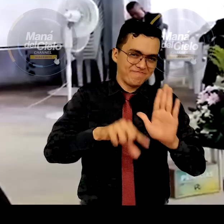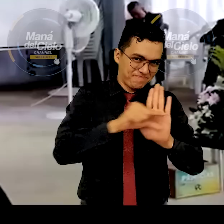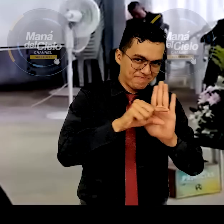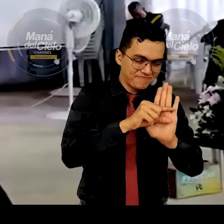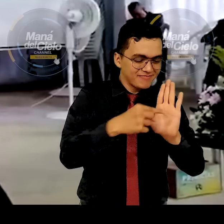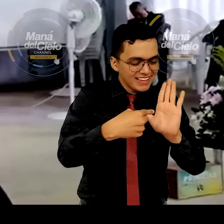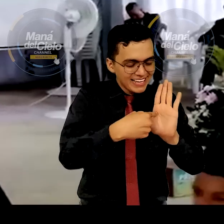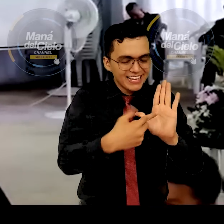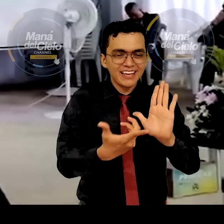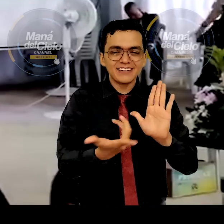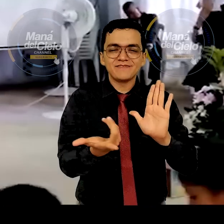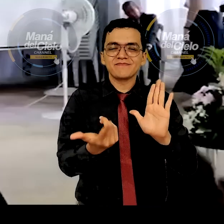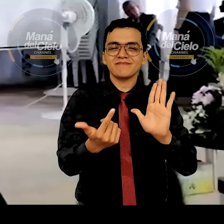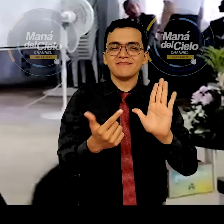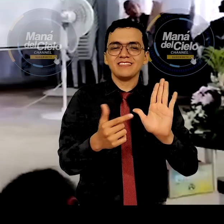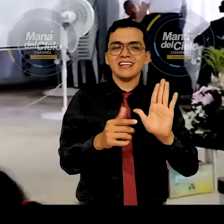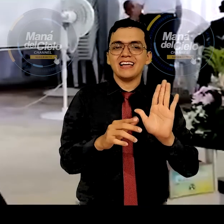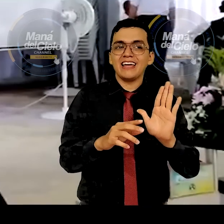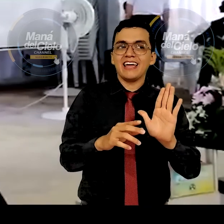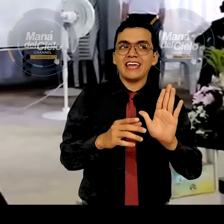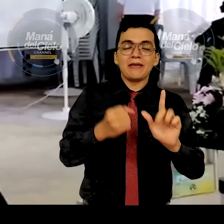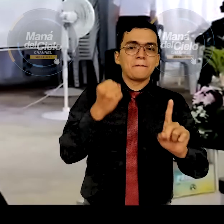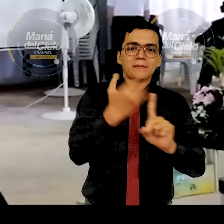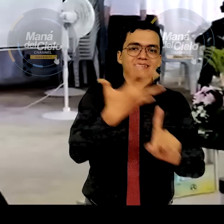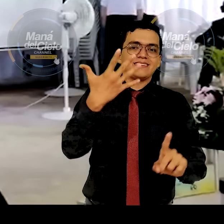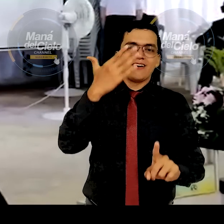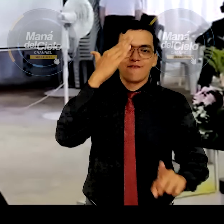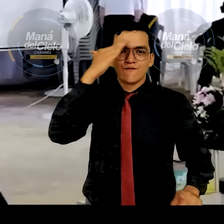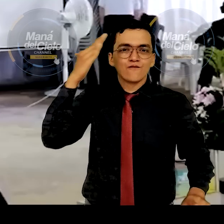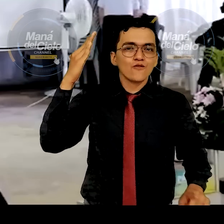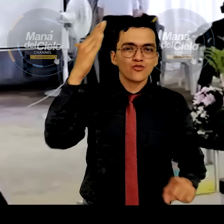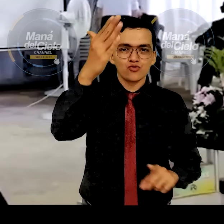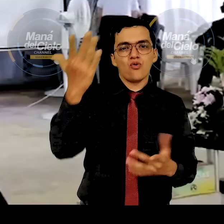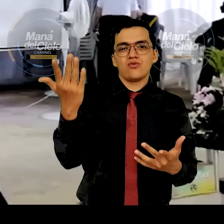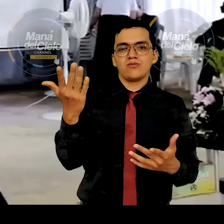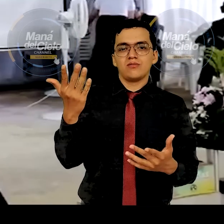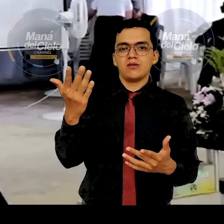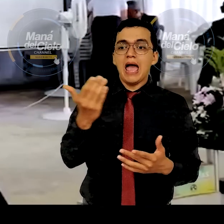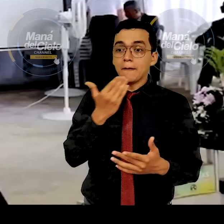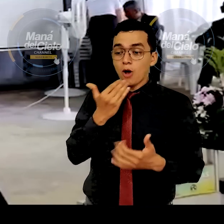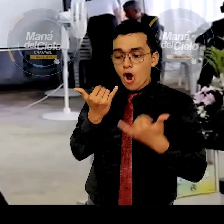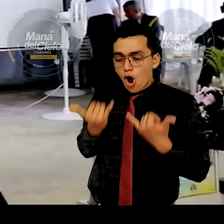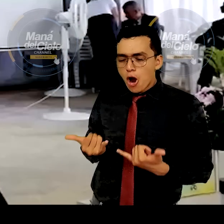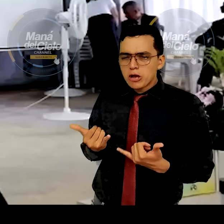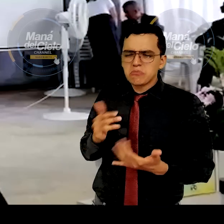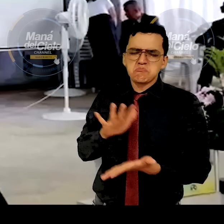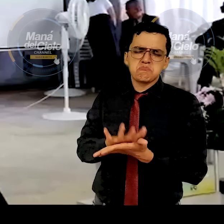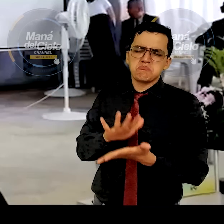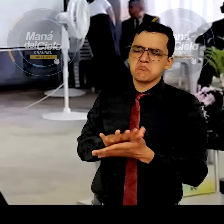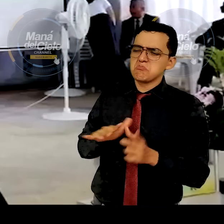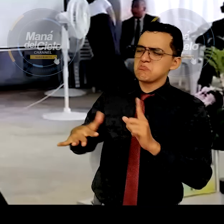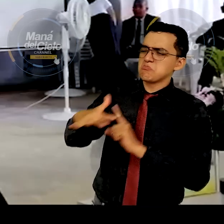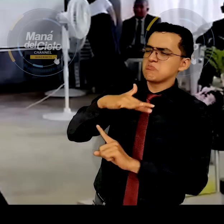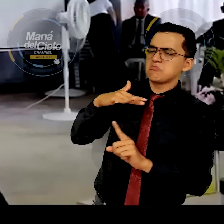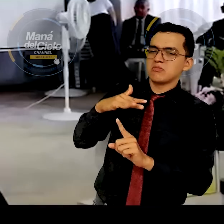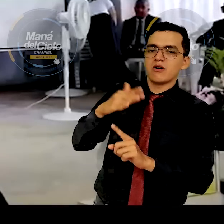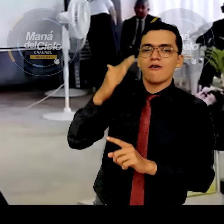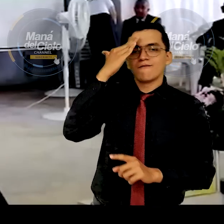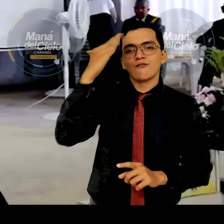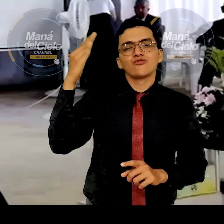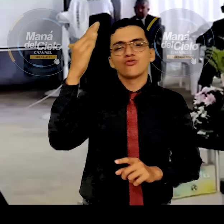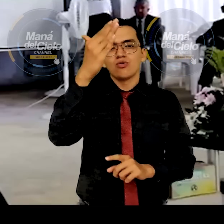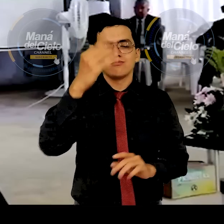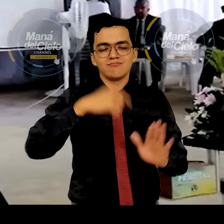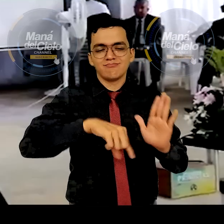Cuando tú tienes un futuro, quiere decir que el presente no es lo que estás viendo, sino lo que va a suceder, ¿cierto? Él dice,